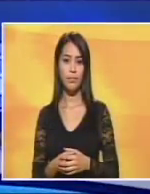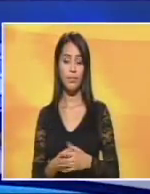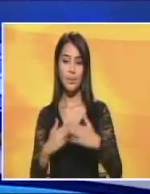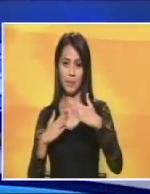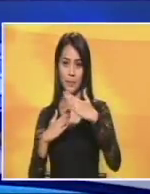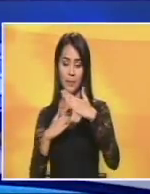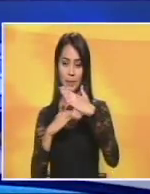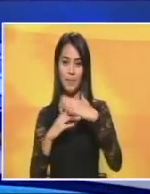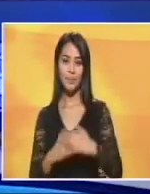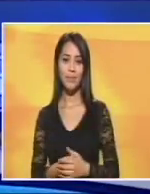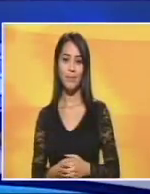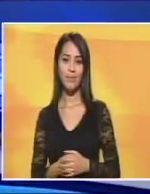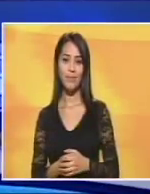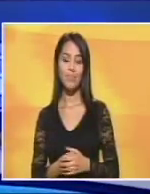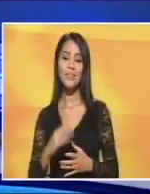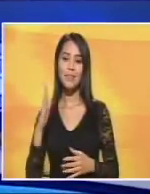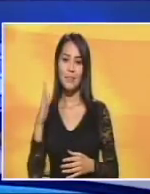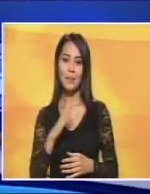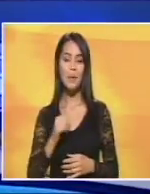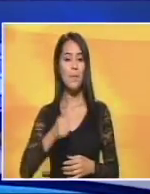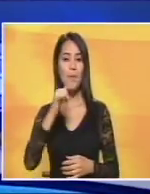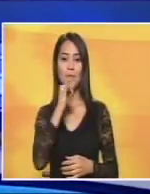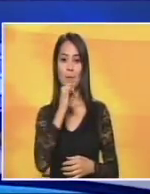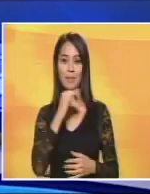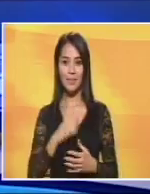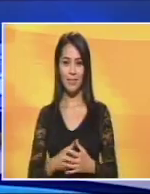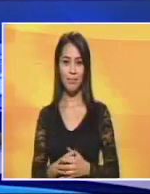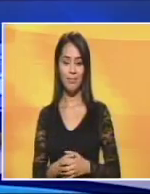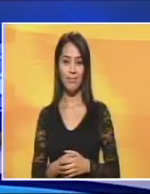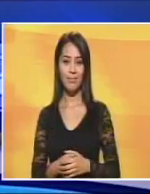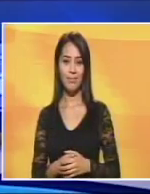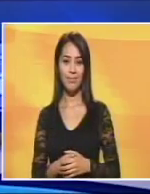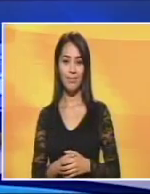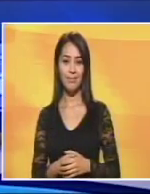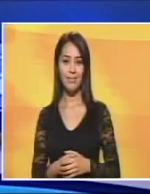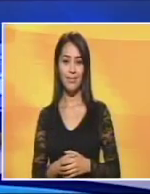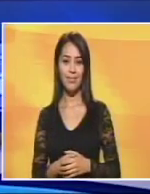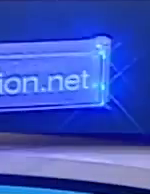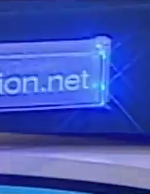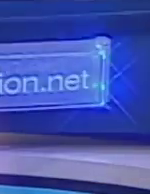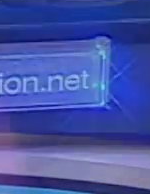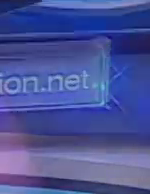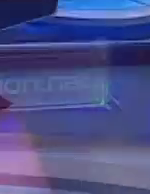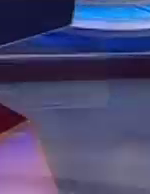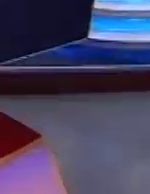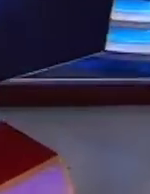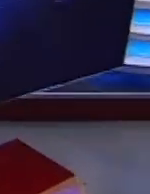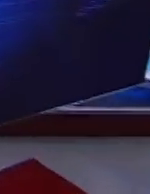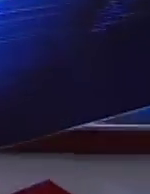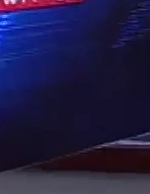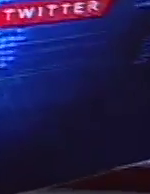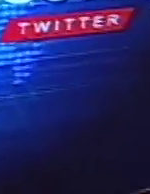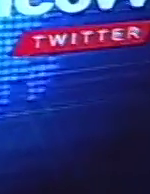Hacemos una nueva pausa. Ya venimos con más de Noticiero Venevisión. Quédense allí.